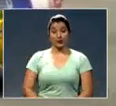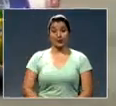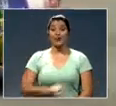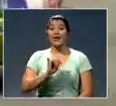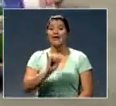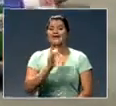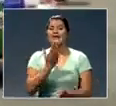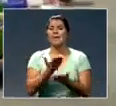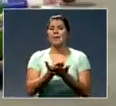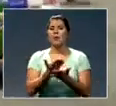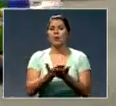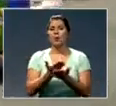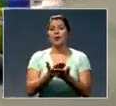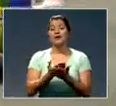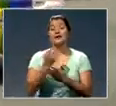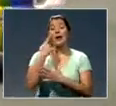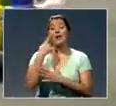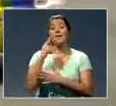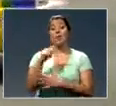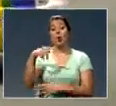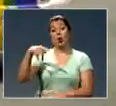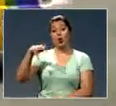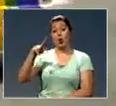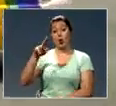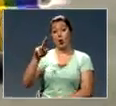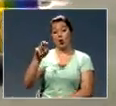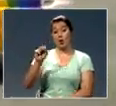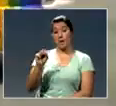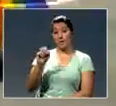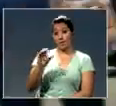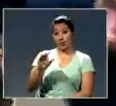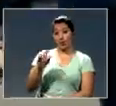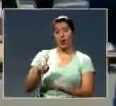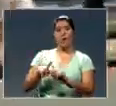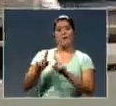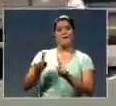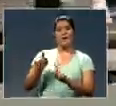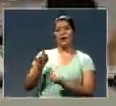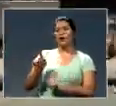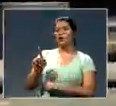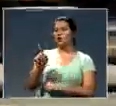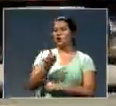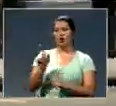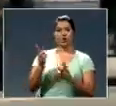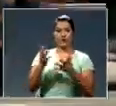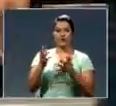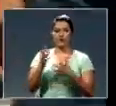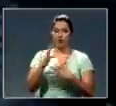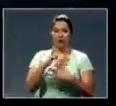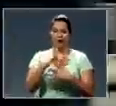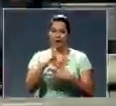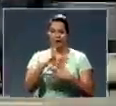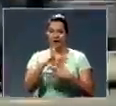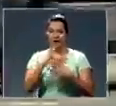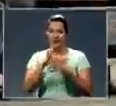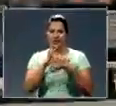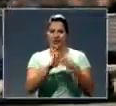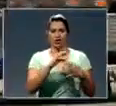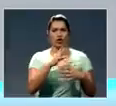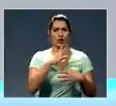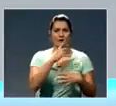propuesta surgió de la Unidad Social Cristiana, pero en esa bancada declinaron referirse a las acusaciones del diputado